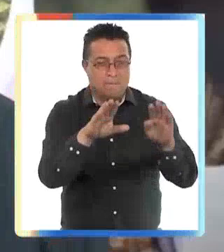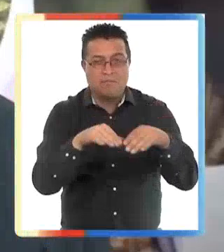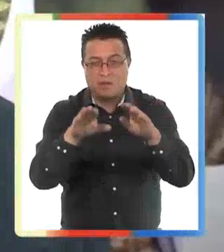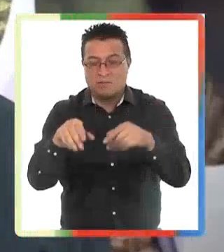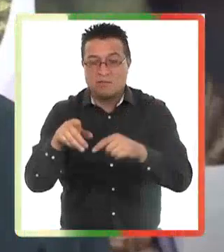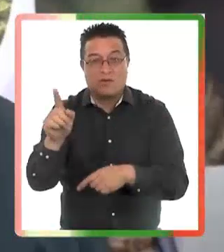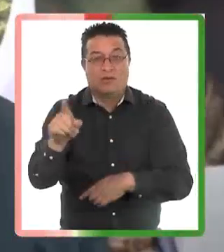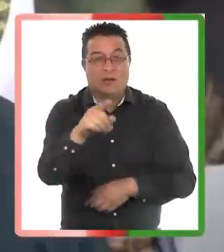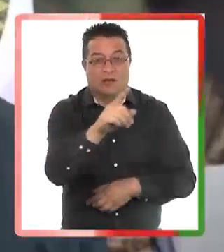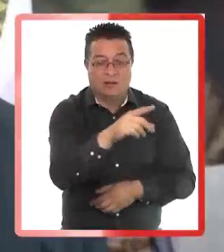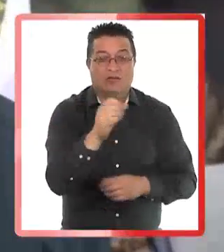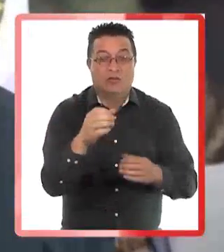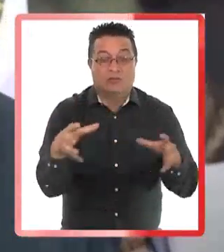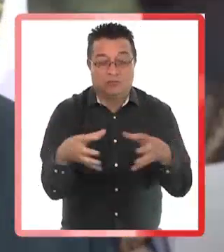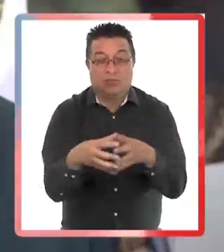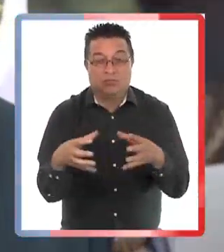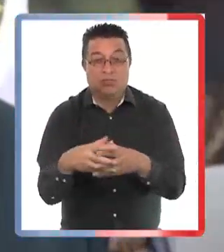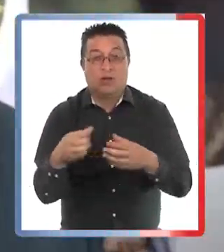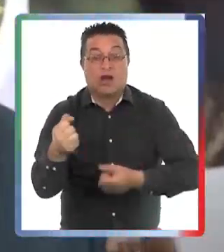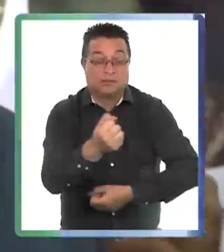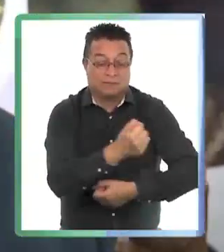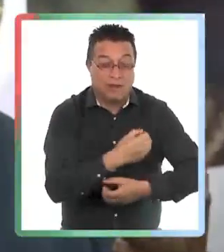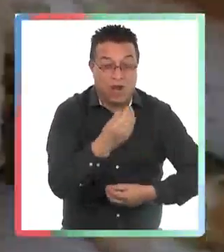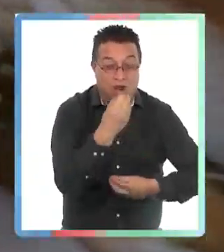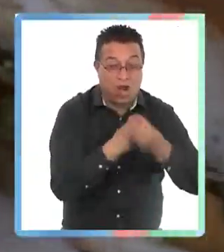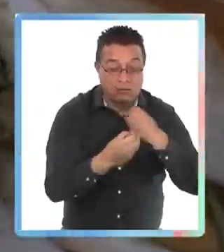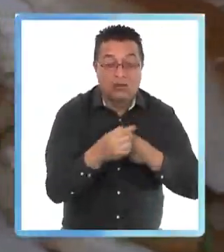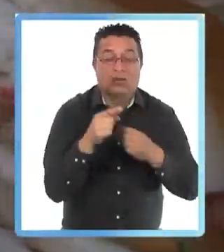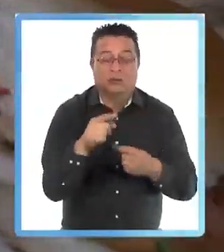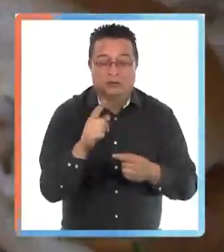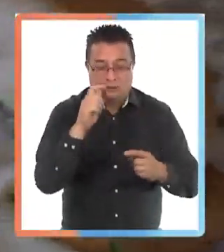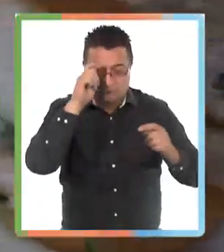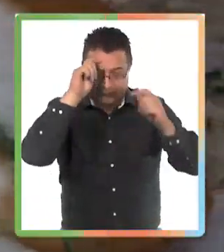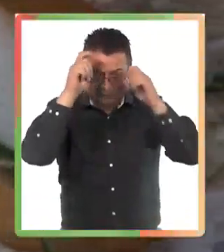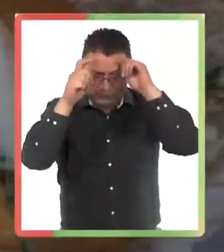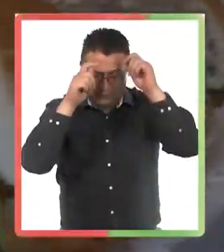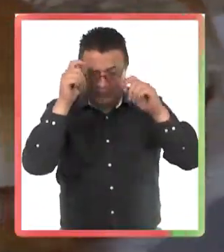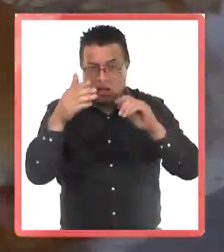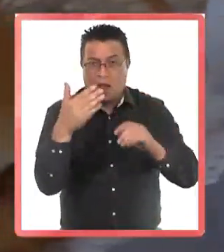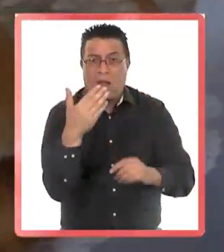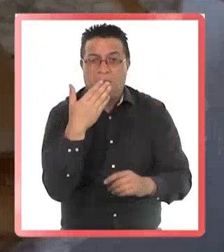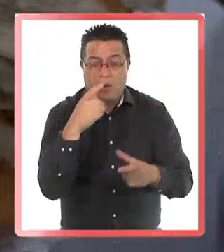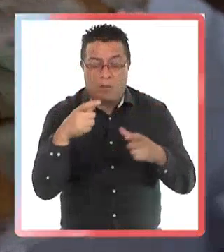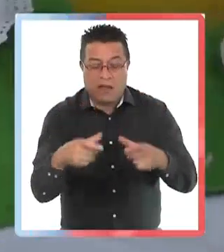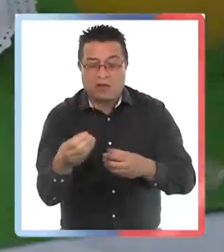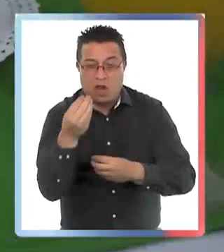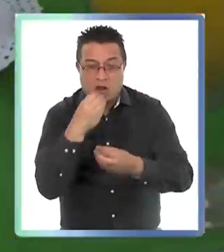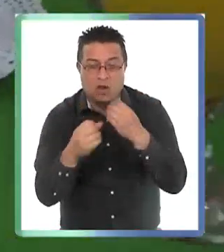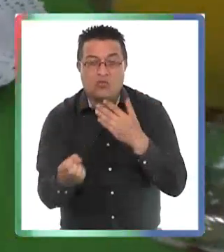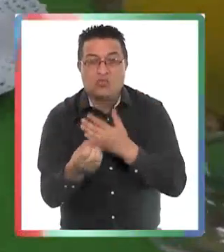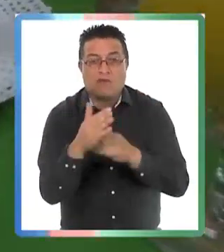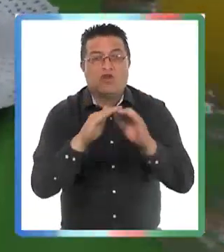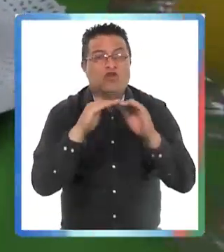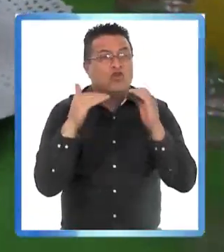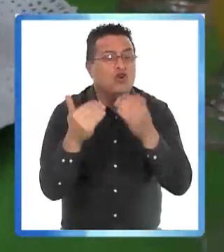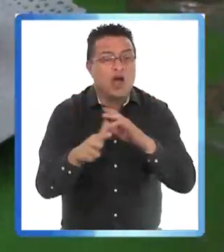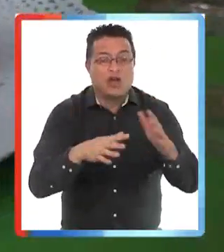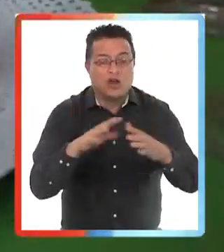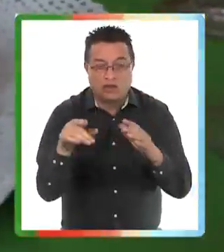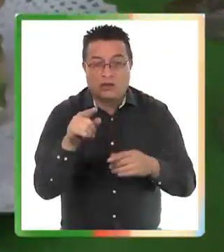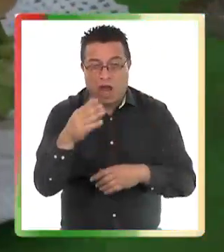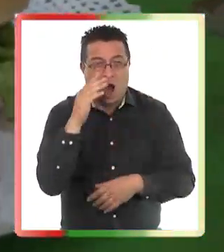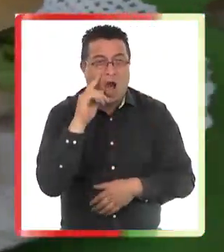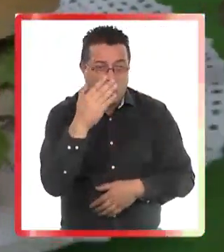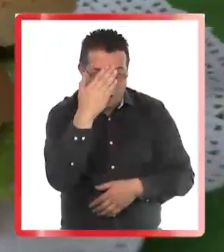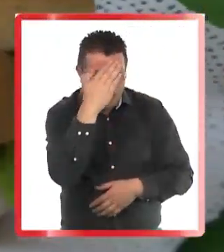y hacer que los mismos integrantes, no solamente de los gremios, sino que los gastronómicos en general, se pongan creativos y empiecen a sacar platos nuevos con toda la materia